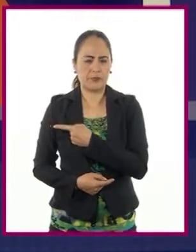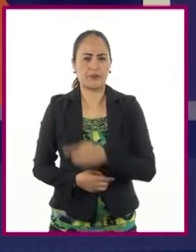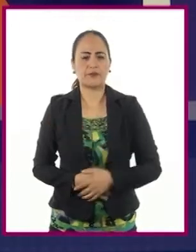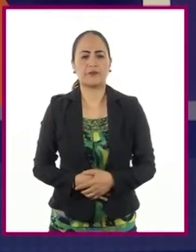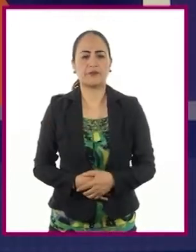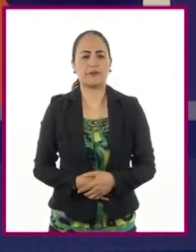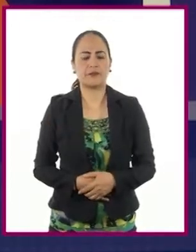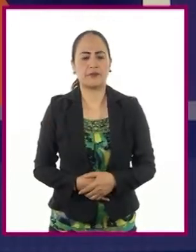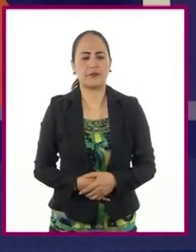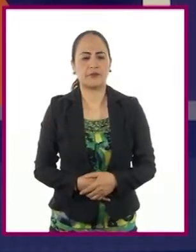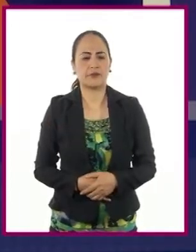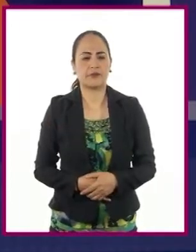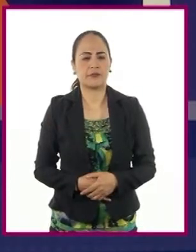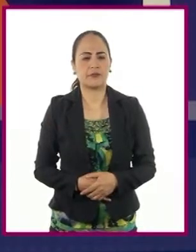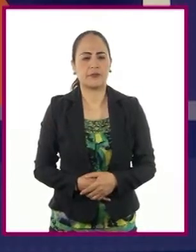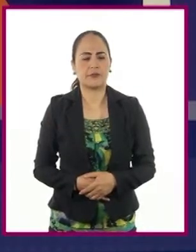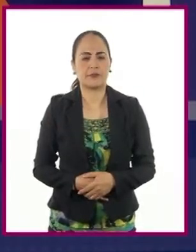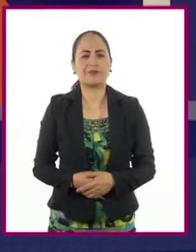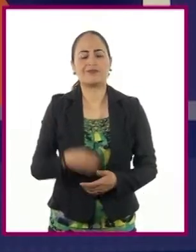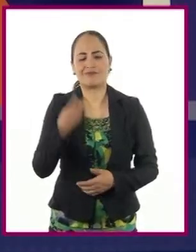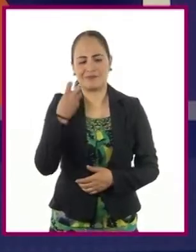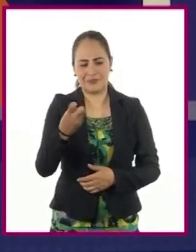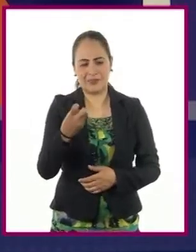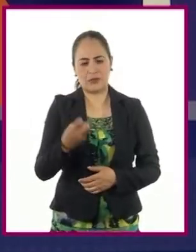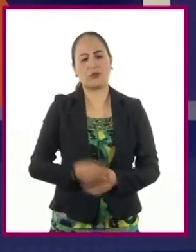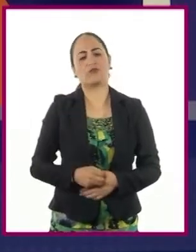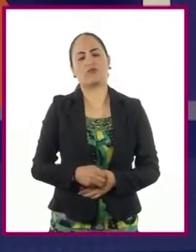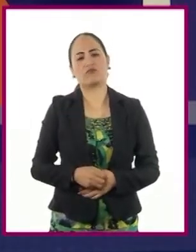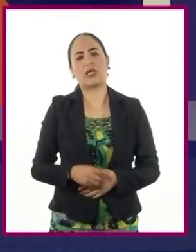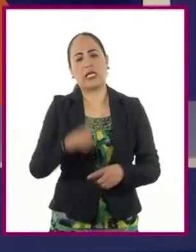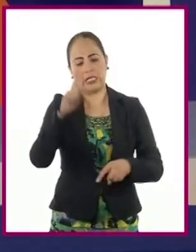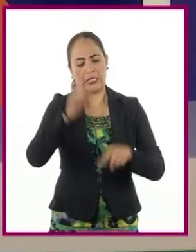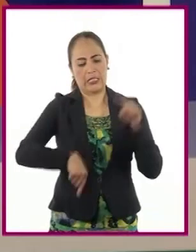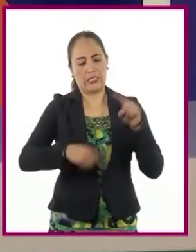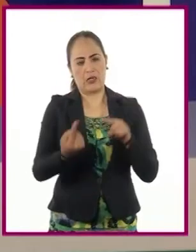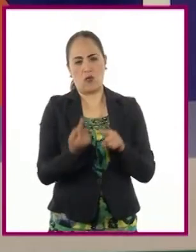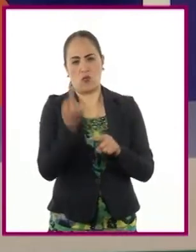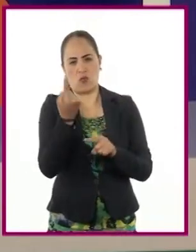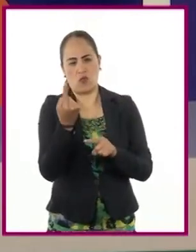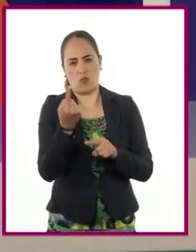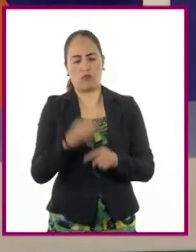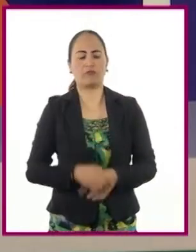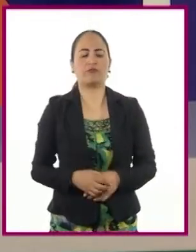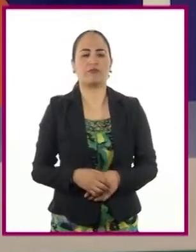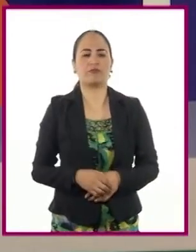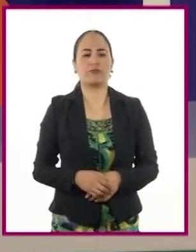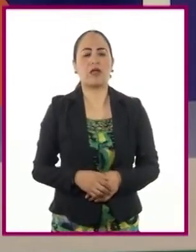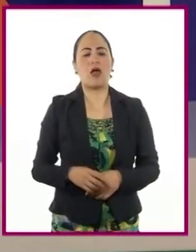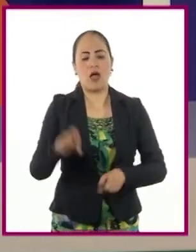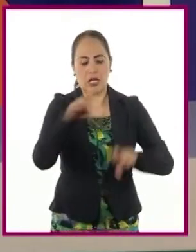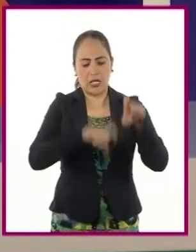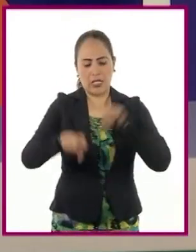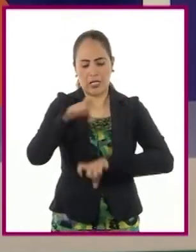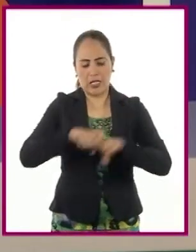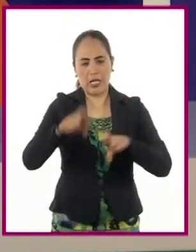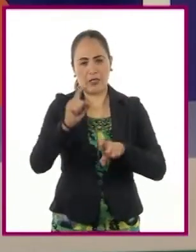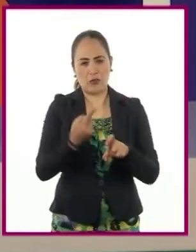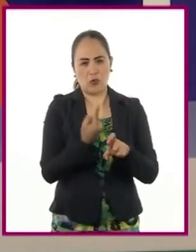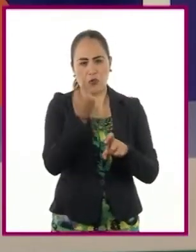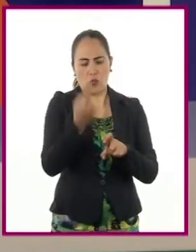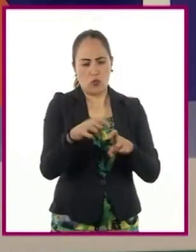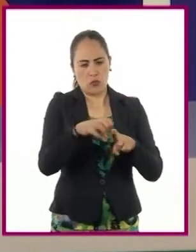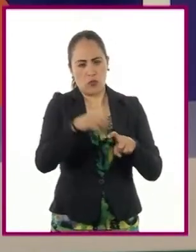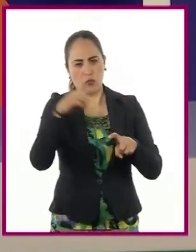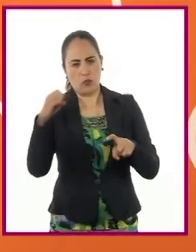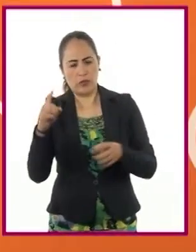valencia? Así es, perder un electrón de valencia. Cuando un elemento pierde un electrón de valencia, se